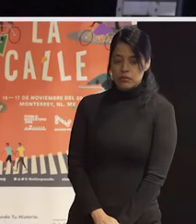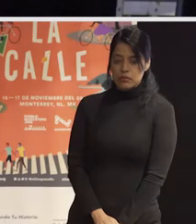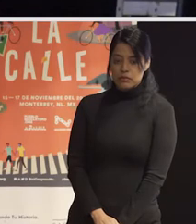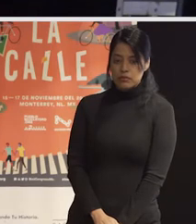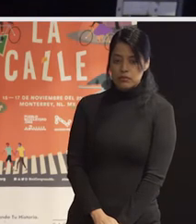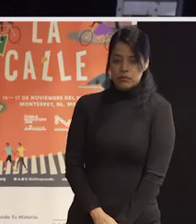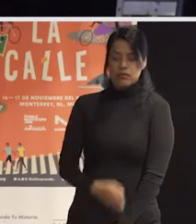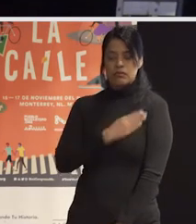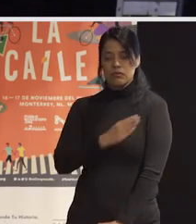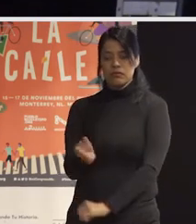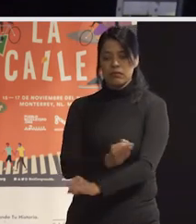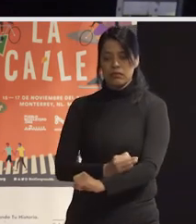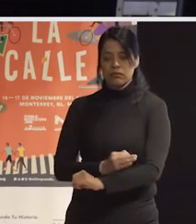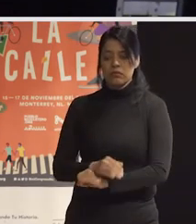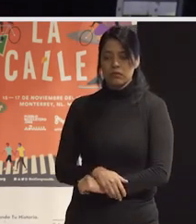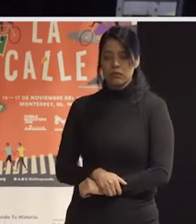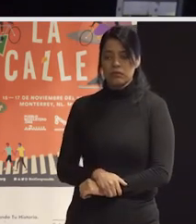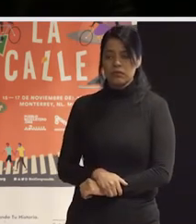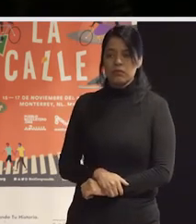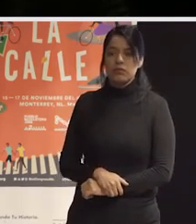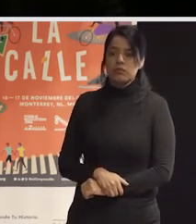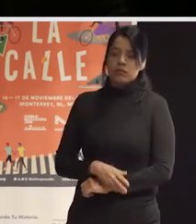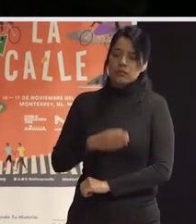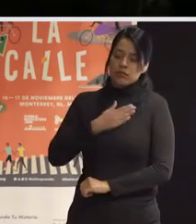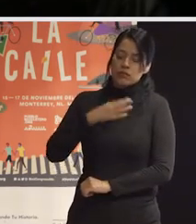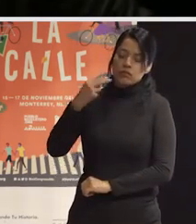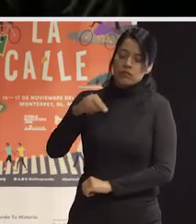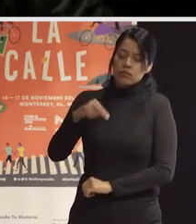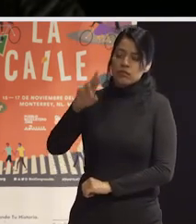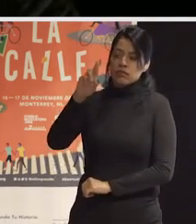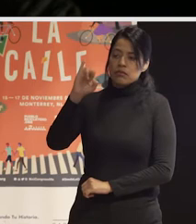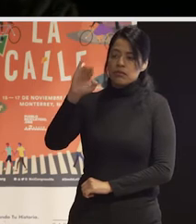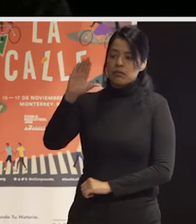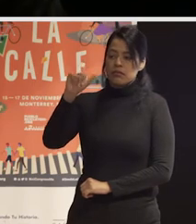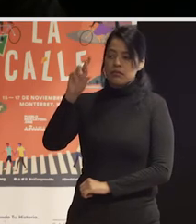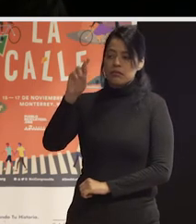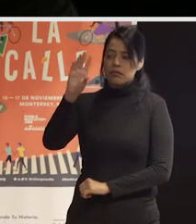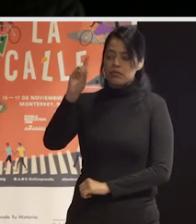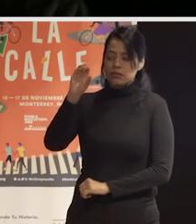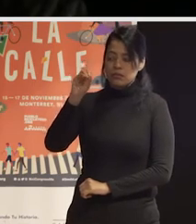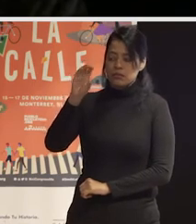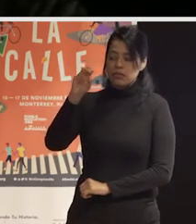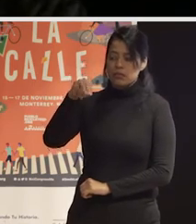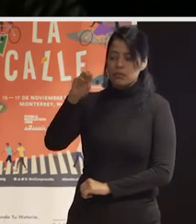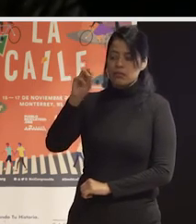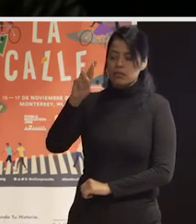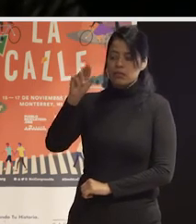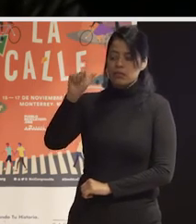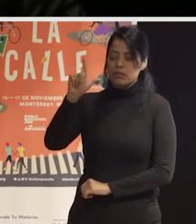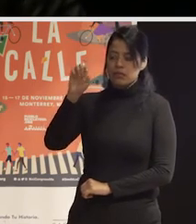buenas tardes bueno mi nombre es ricardo morales y trabajo en colaboró en